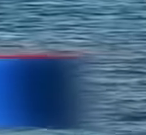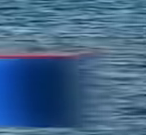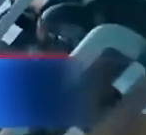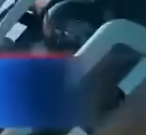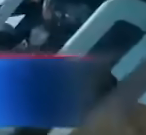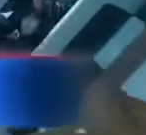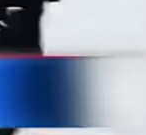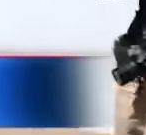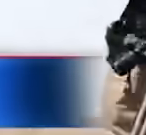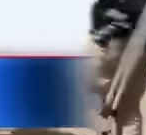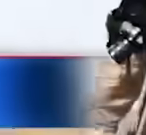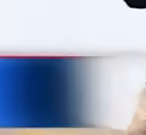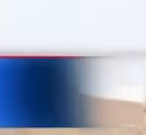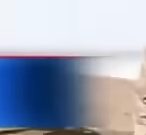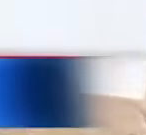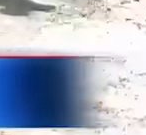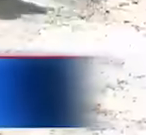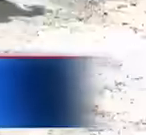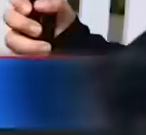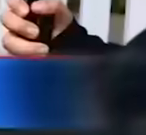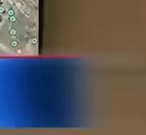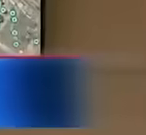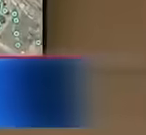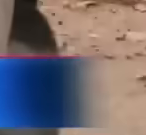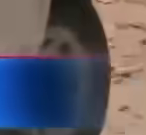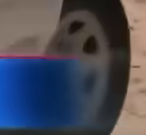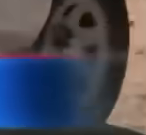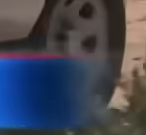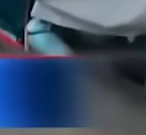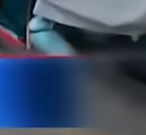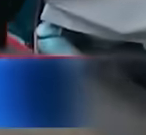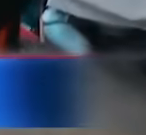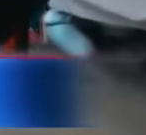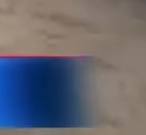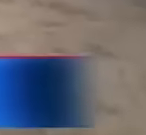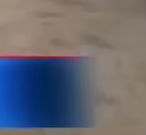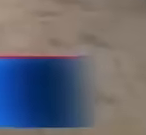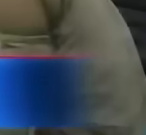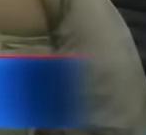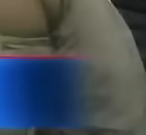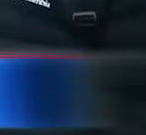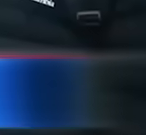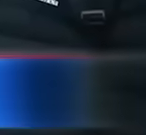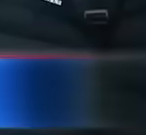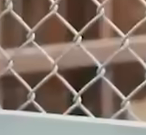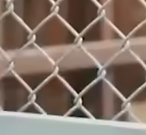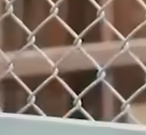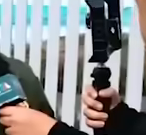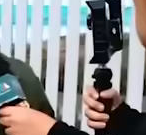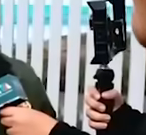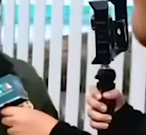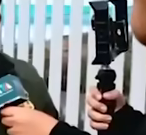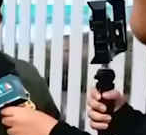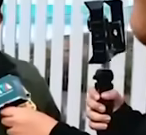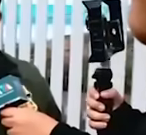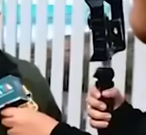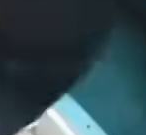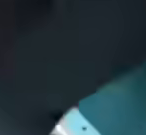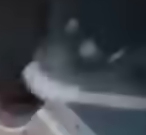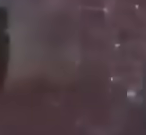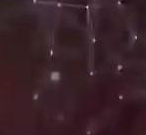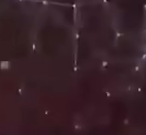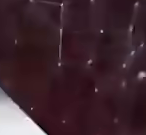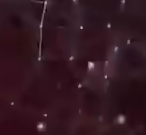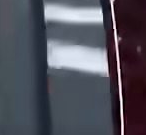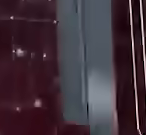abandono y secuestro son los principales riesgos a los que se exponen los migrantes. No se lo pierdan.